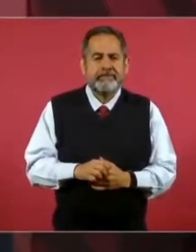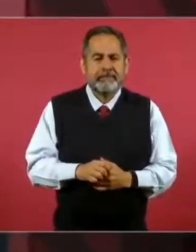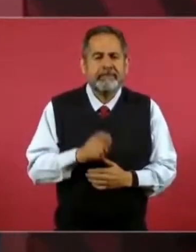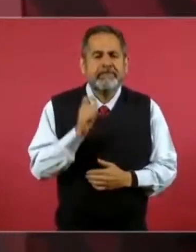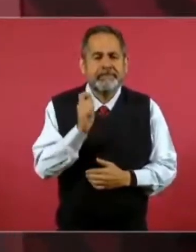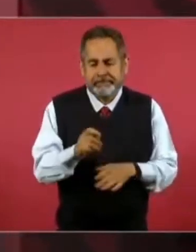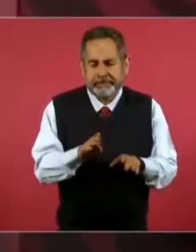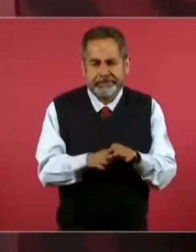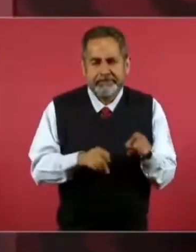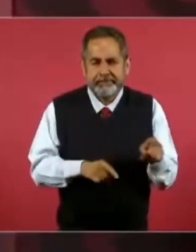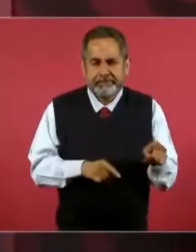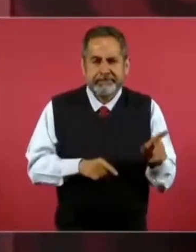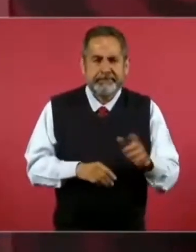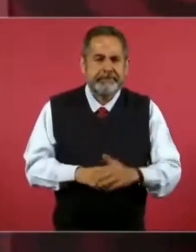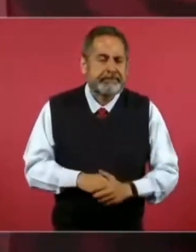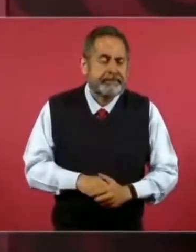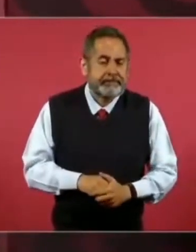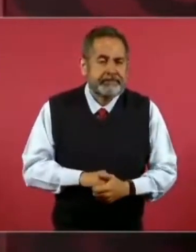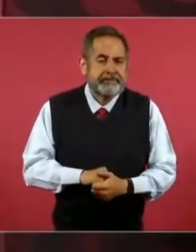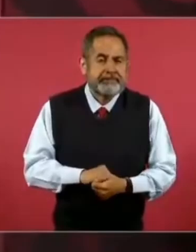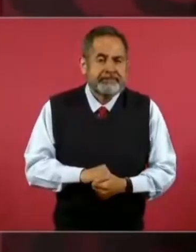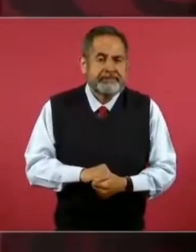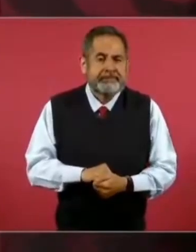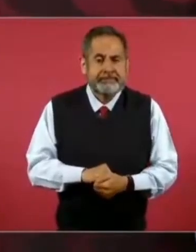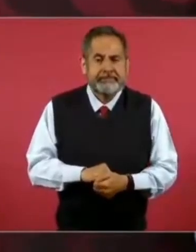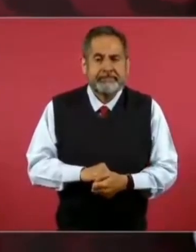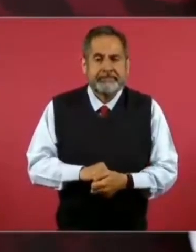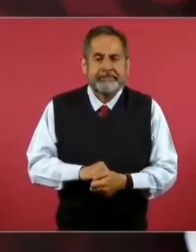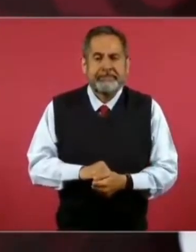van a